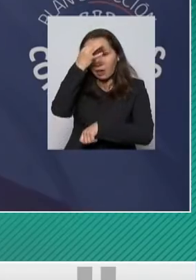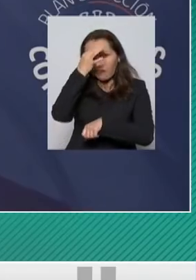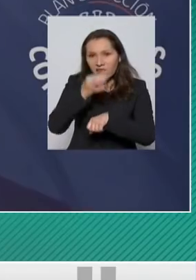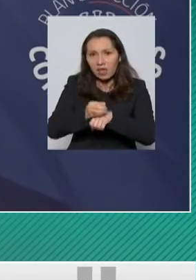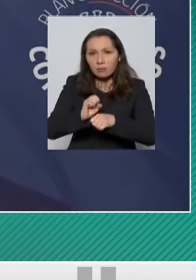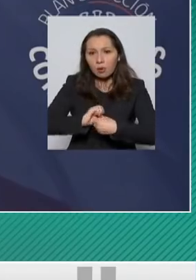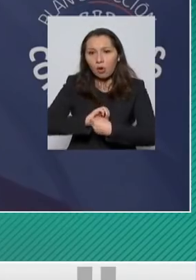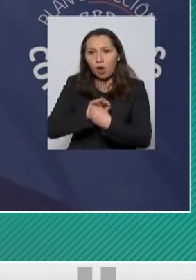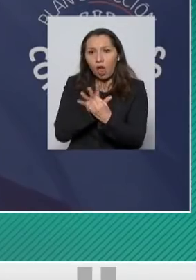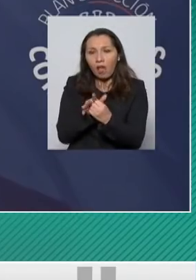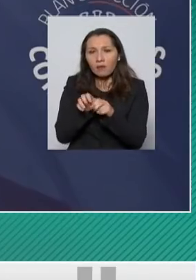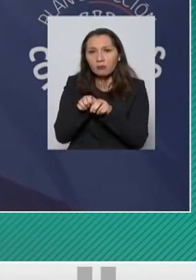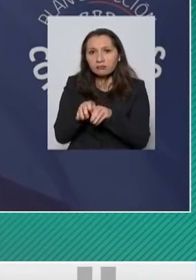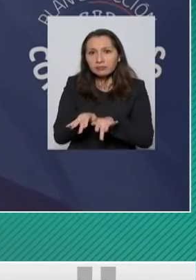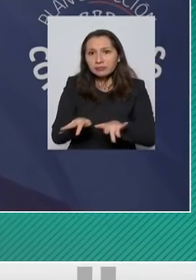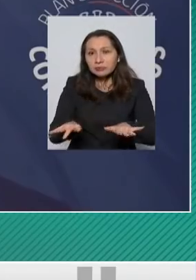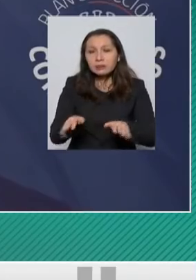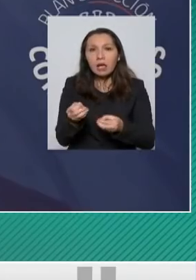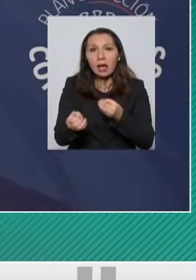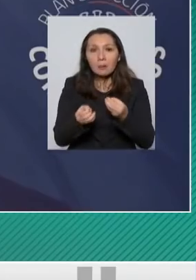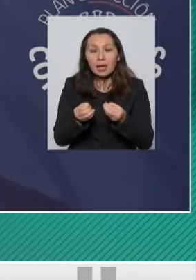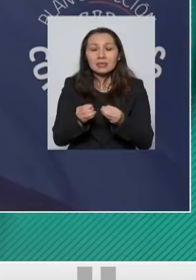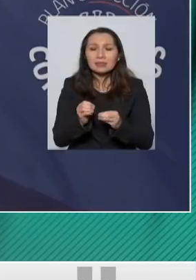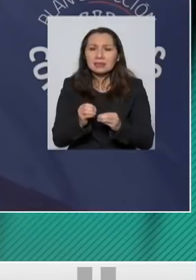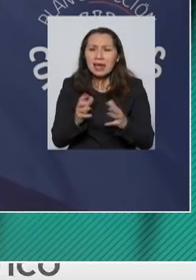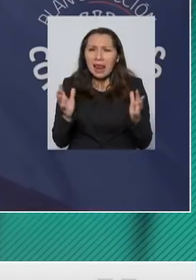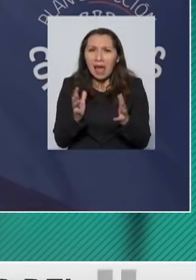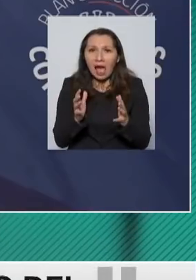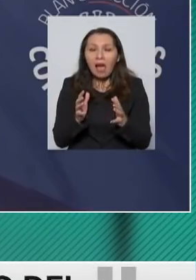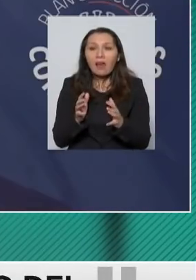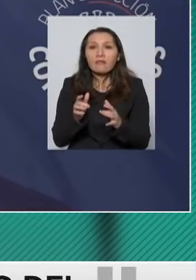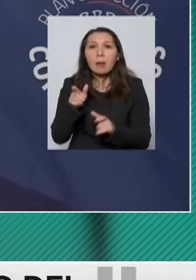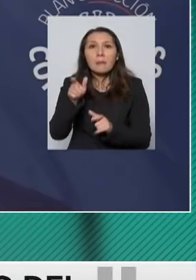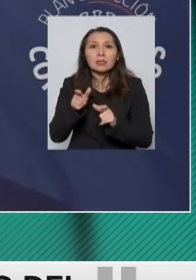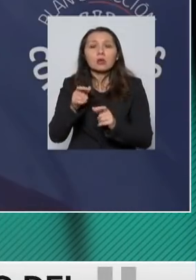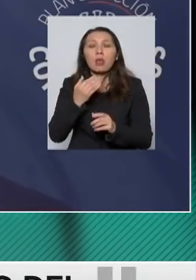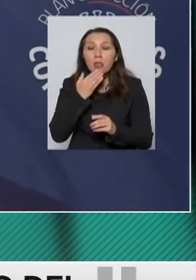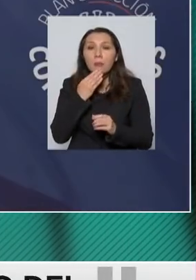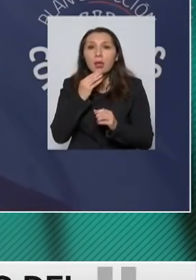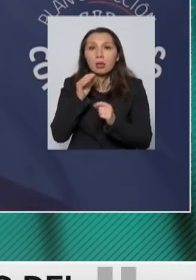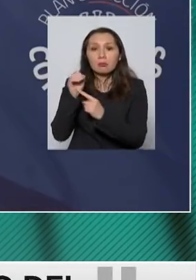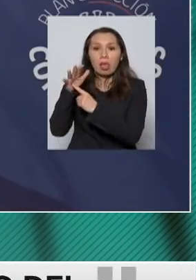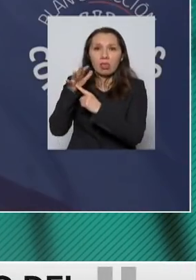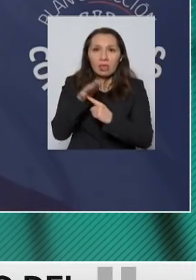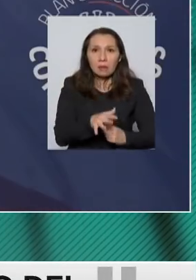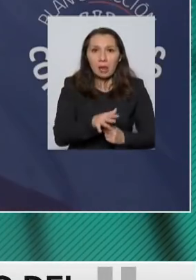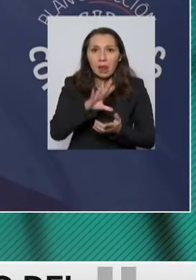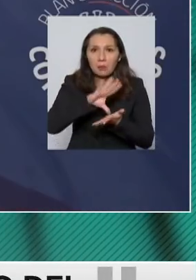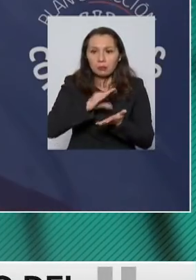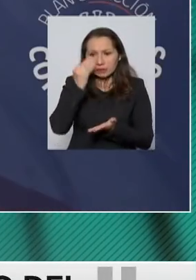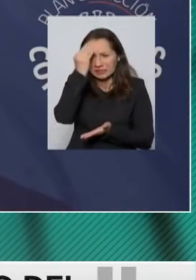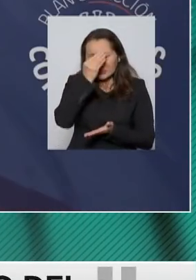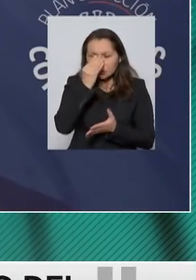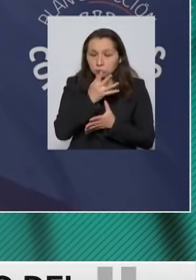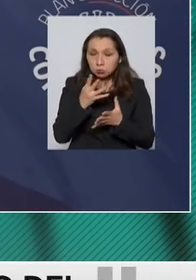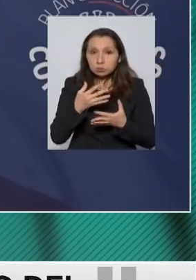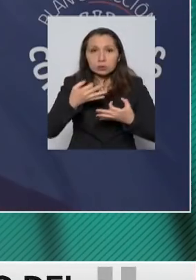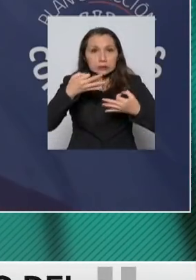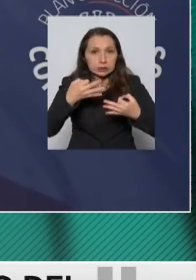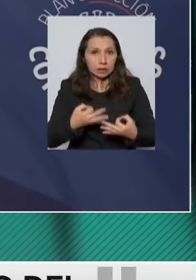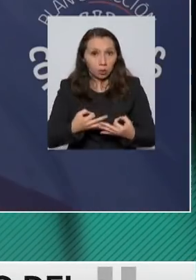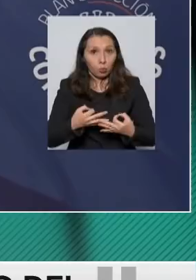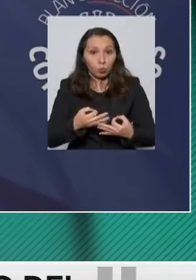por coronavirus, que se produzcan graves casos de discriminación en el país. Estamos